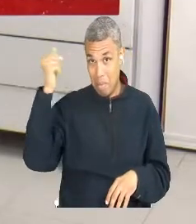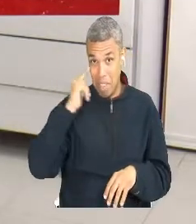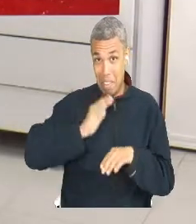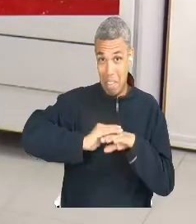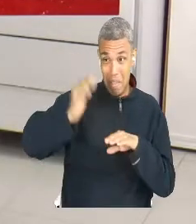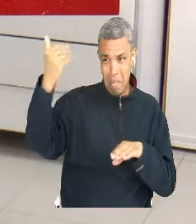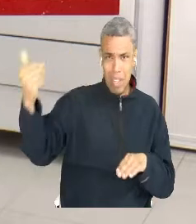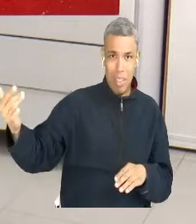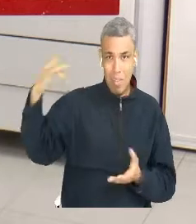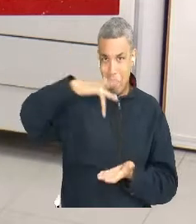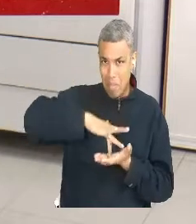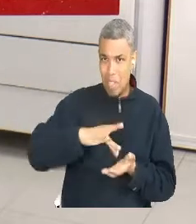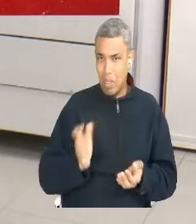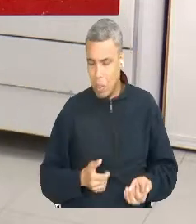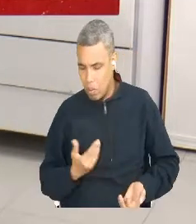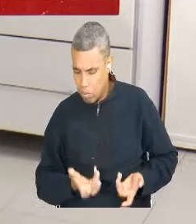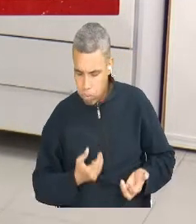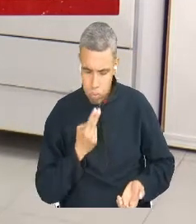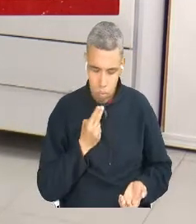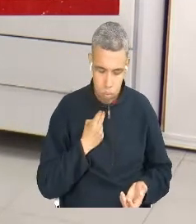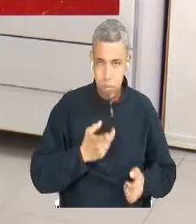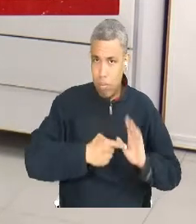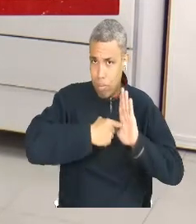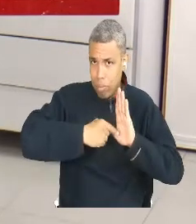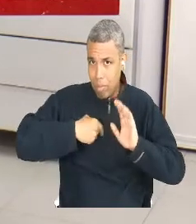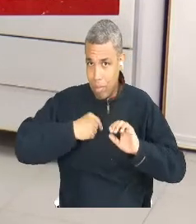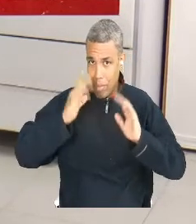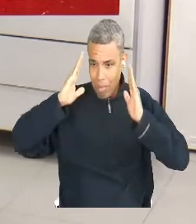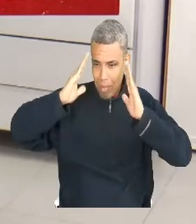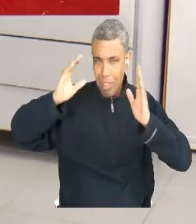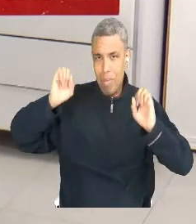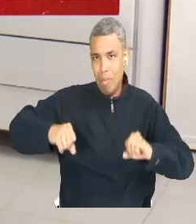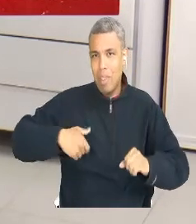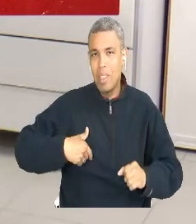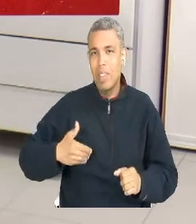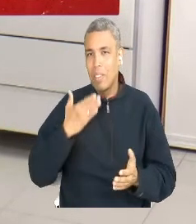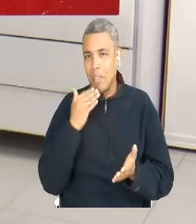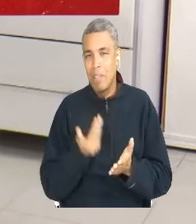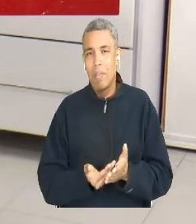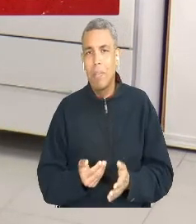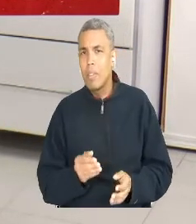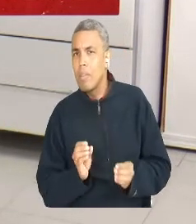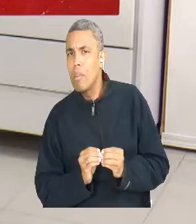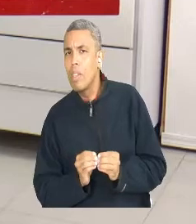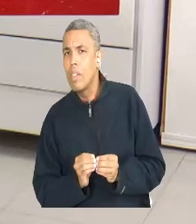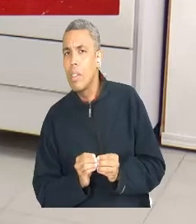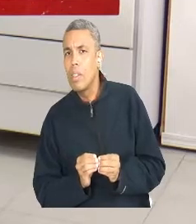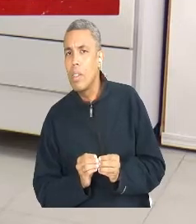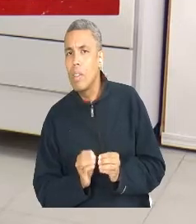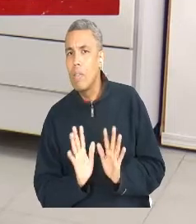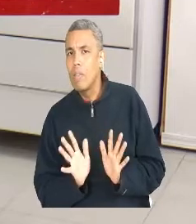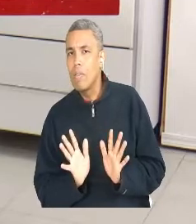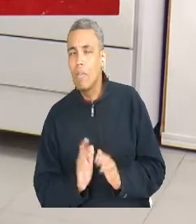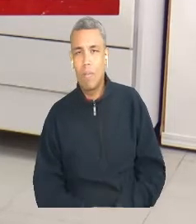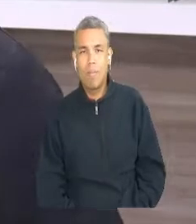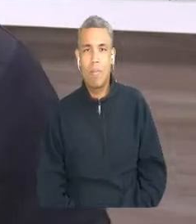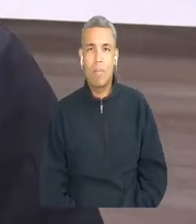Bueno, señora. Necesito bueno, saludos para todas las personas televidentes. Señorita. Ya,